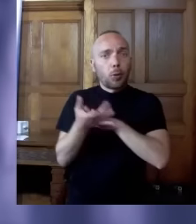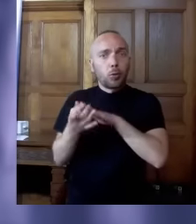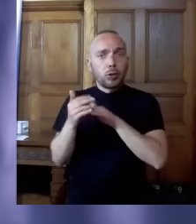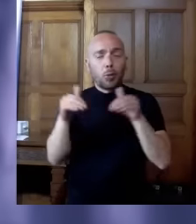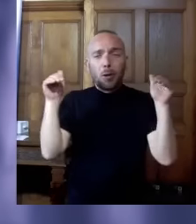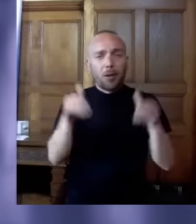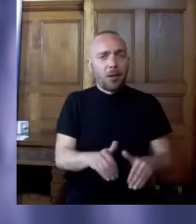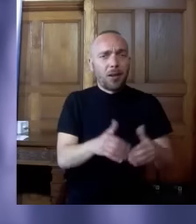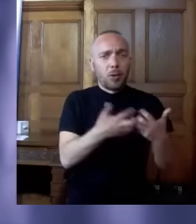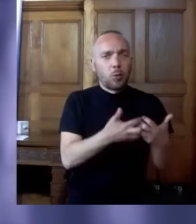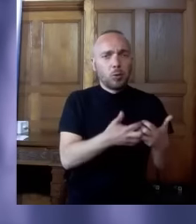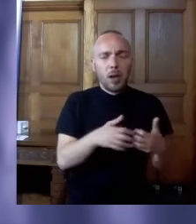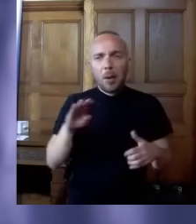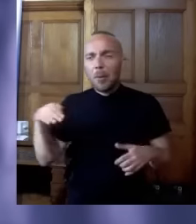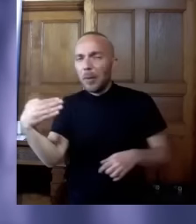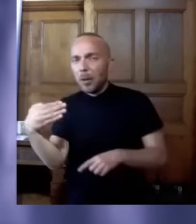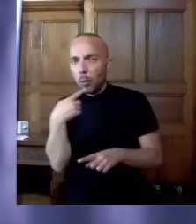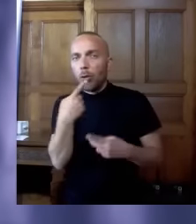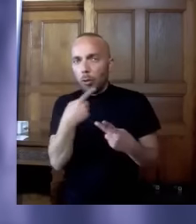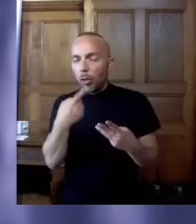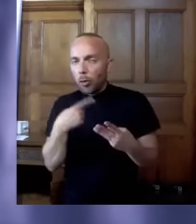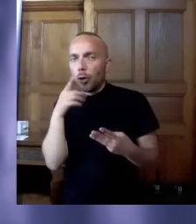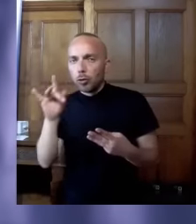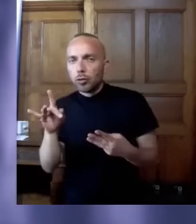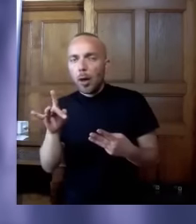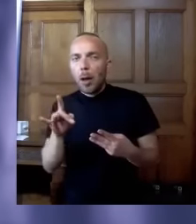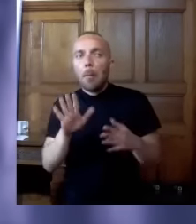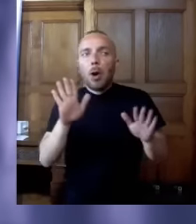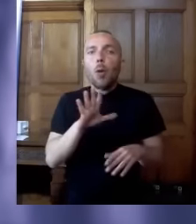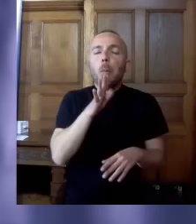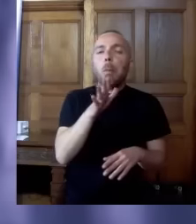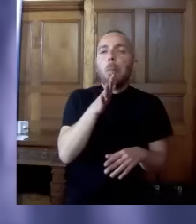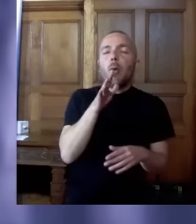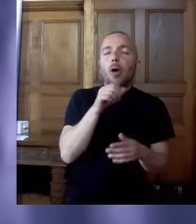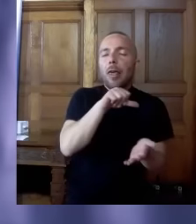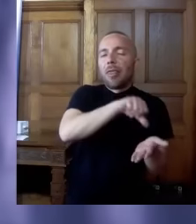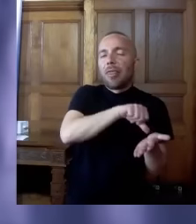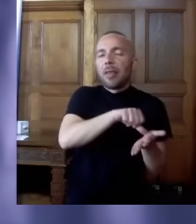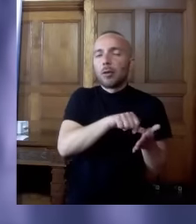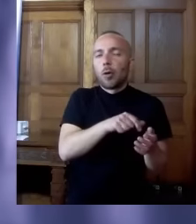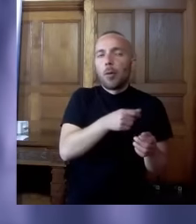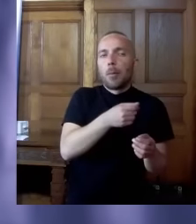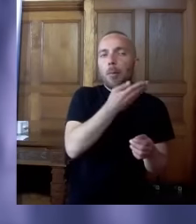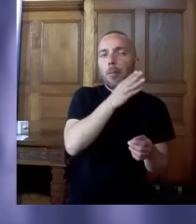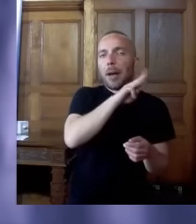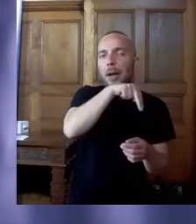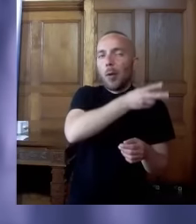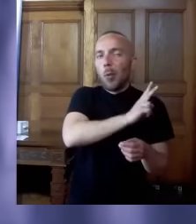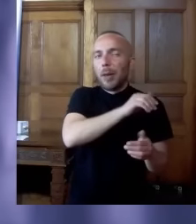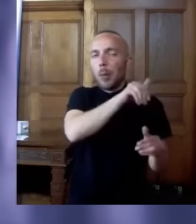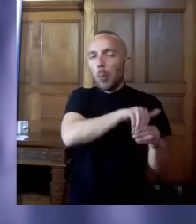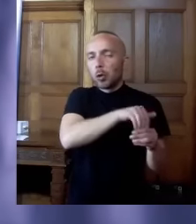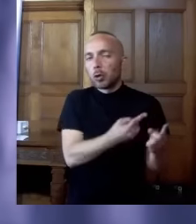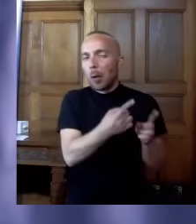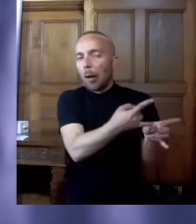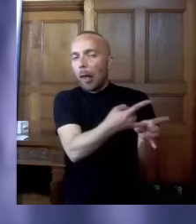todo eso por parte de h bildu y a su vez decir solo por rascar votos en el espacio electoral del partido nacionalista Vasco que están dispuestos a